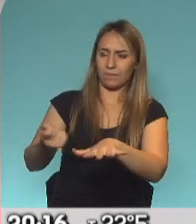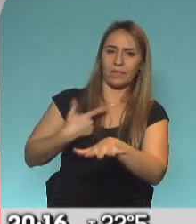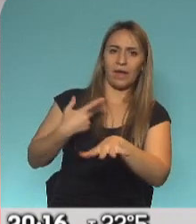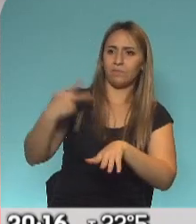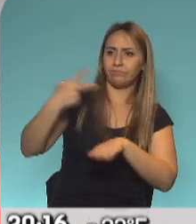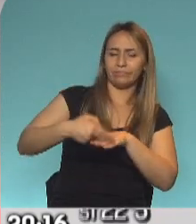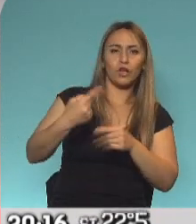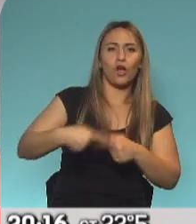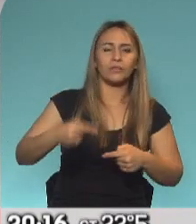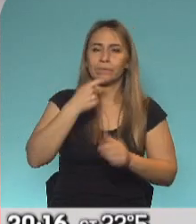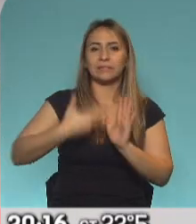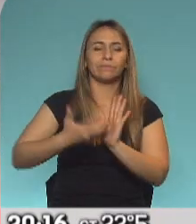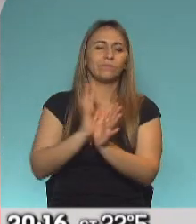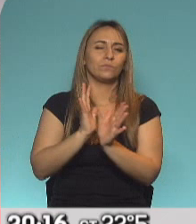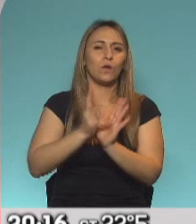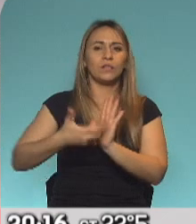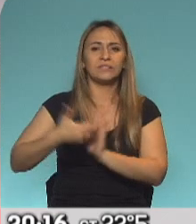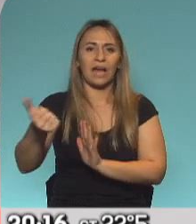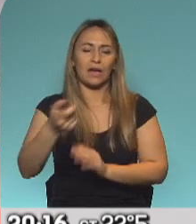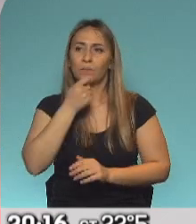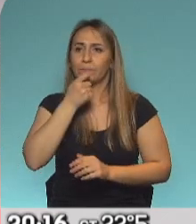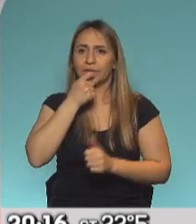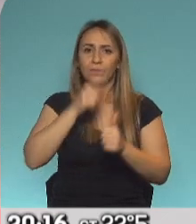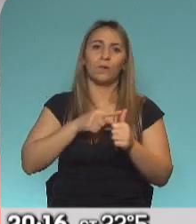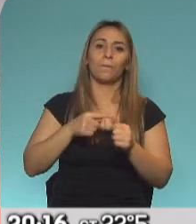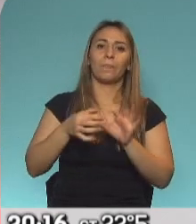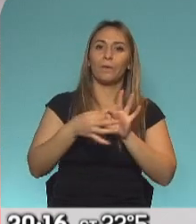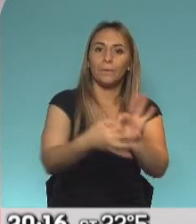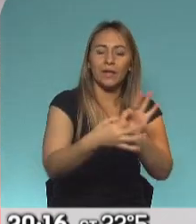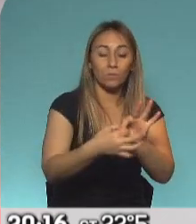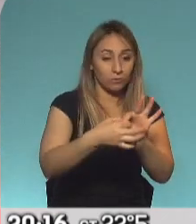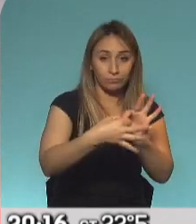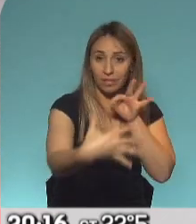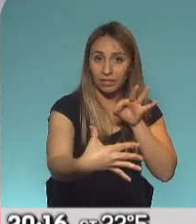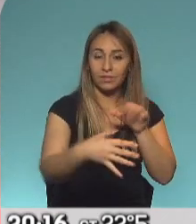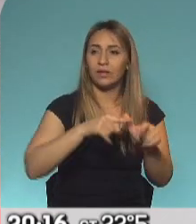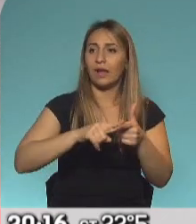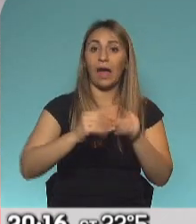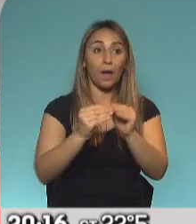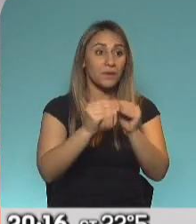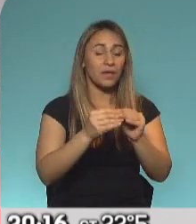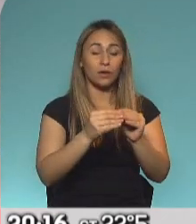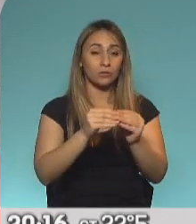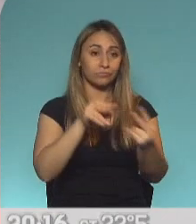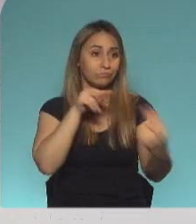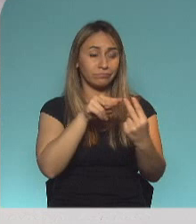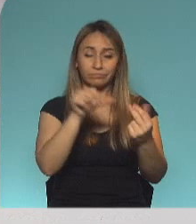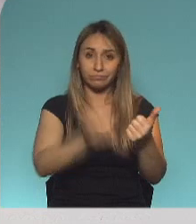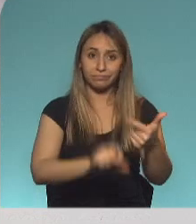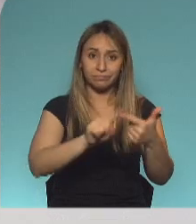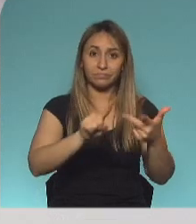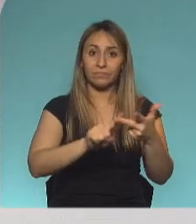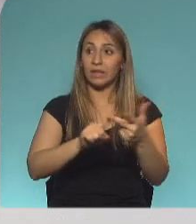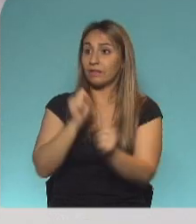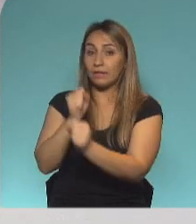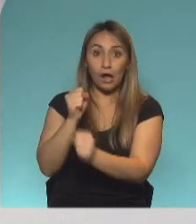amistades, la despedida de un ser querido que no lo pudimos hacer en tiempo y forma, posibilidades de